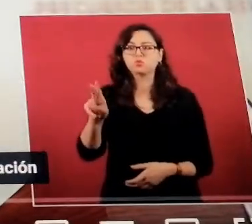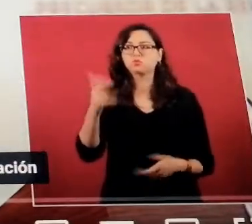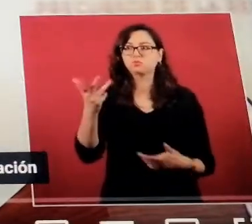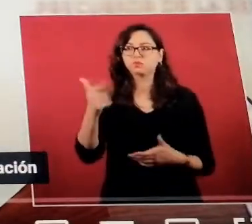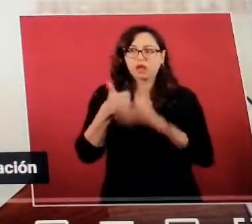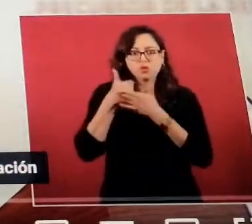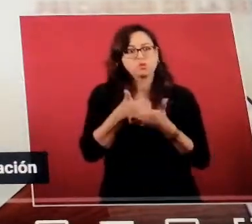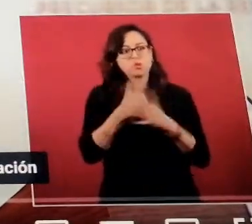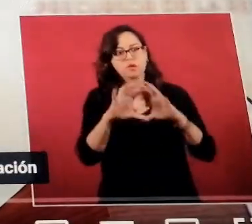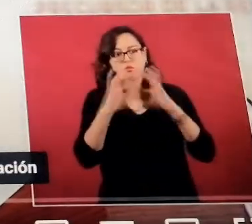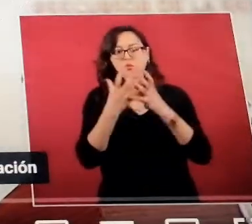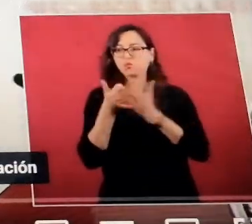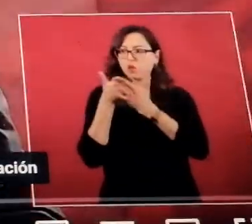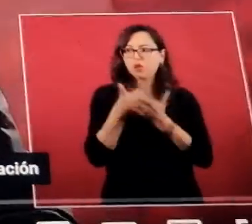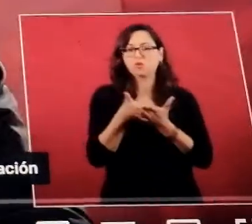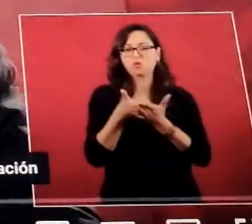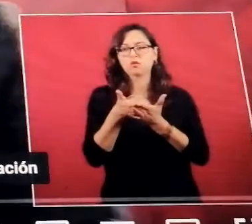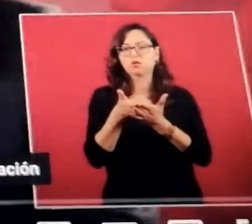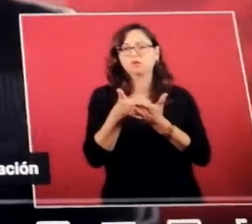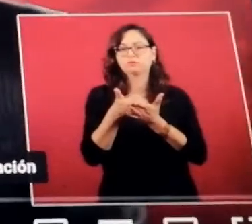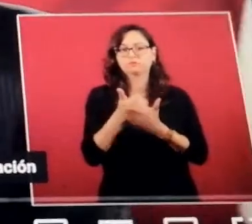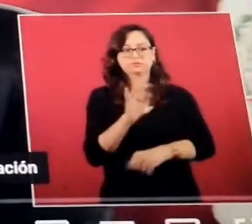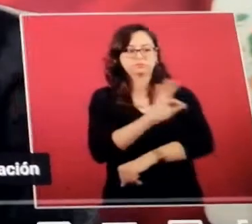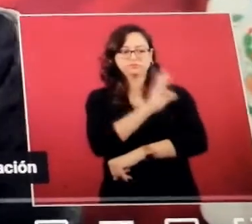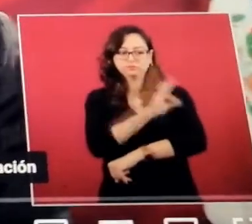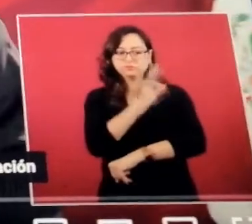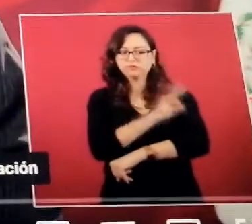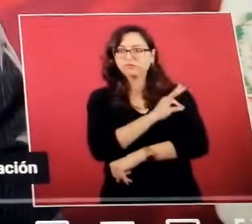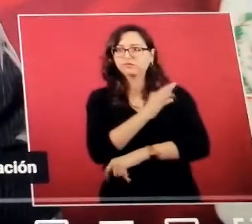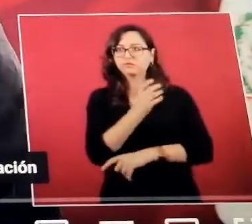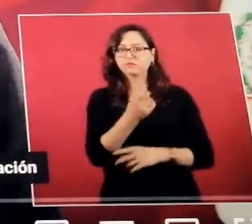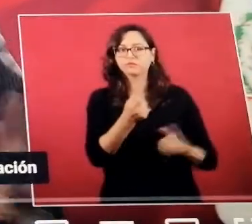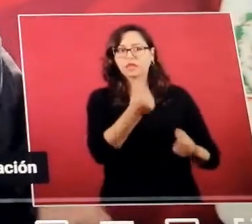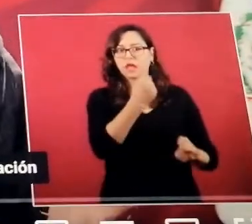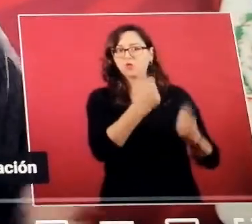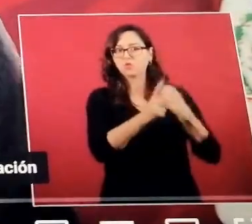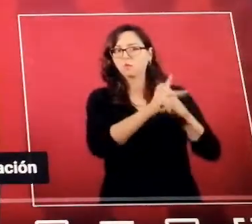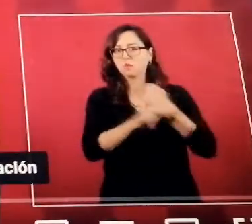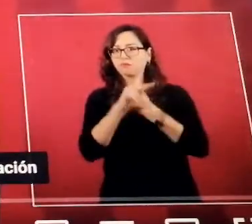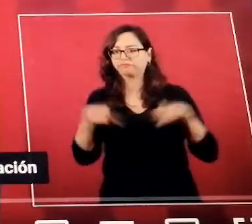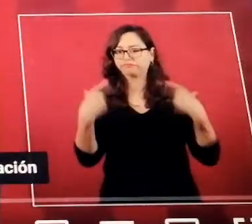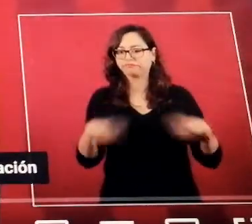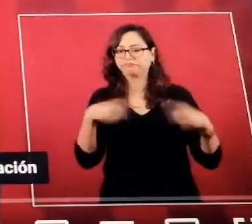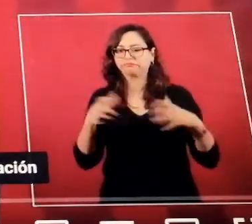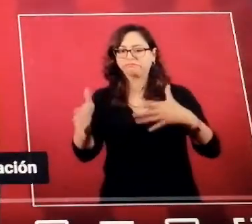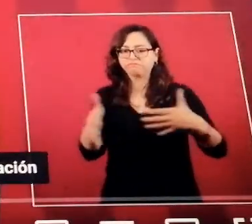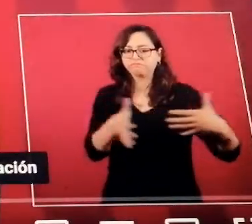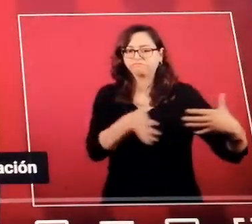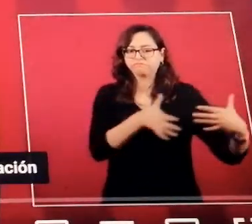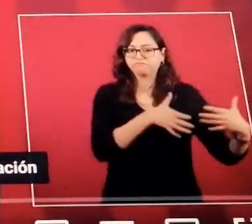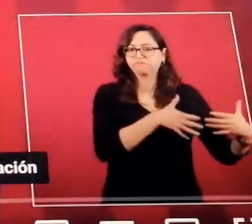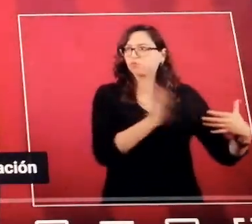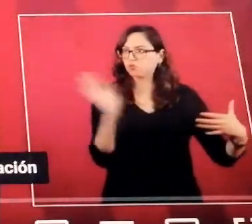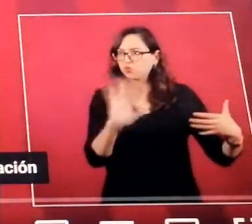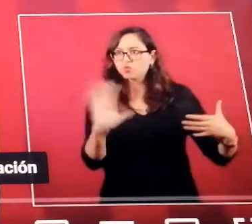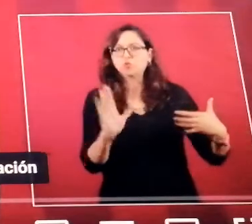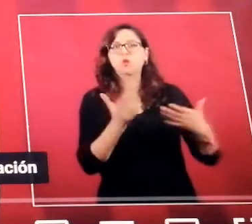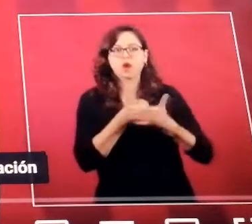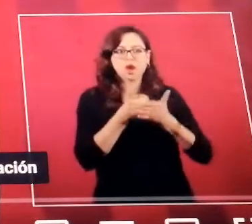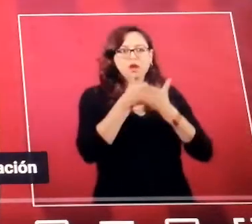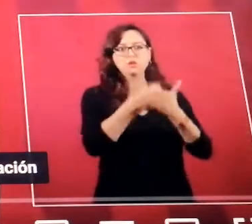se concentrara la utilización de las vacunas y que los países pobres pudiesen tener acceso a las